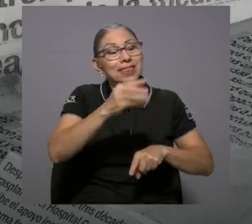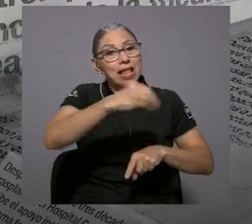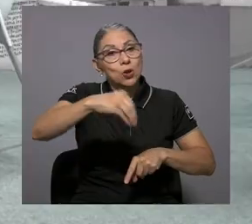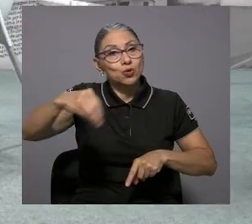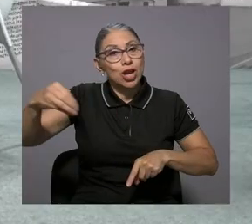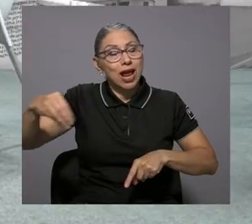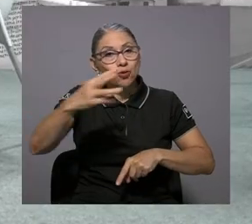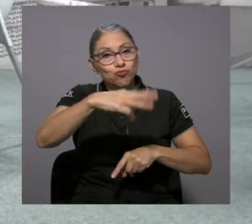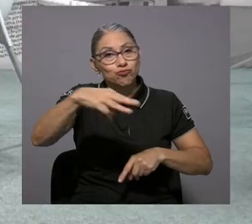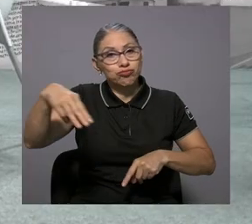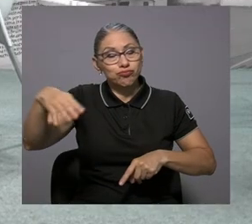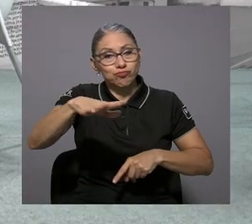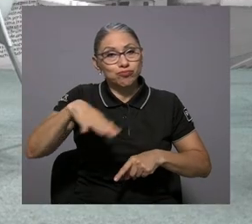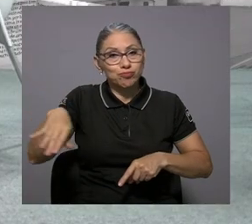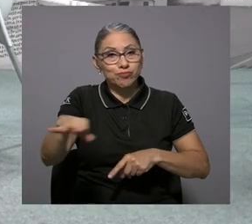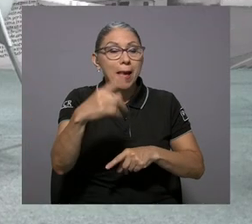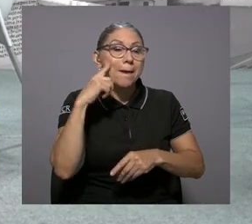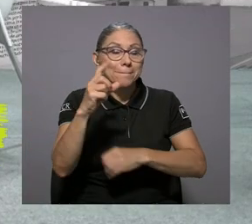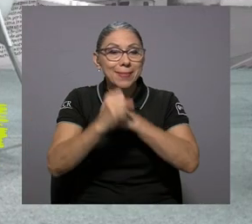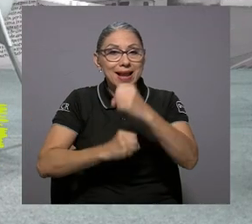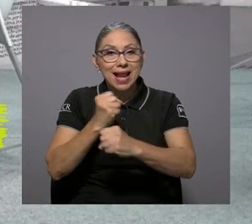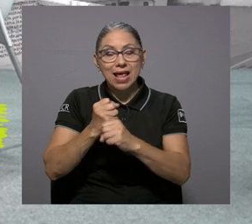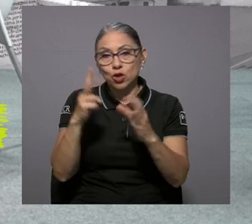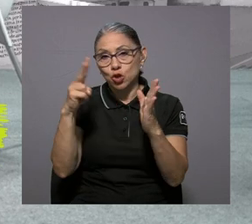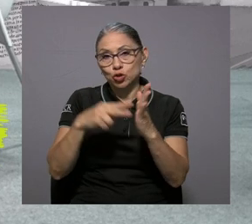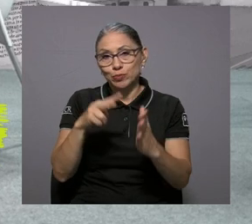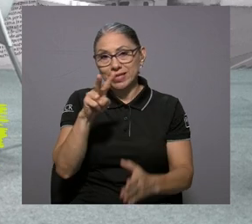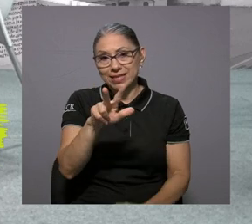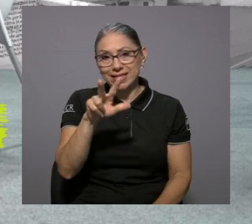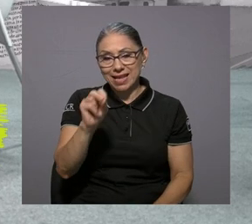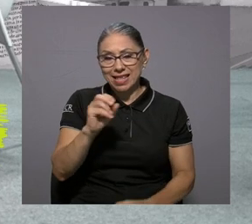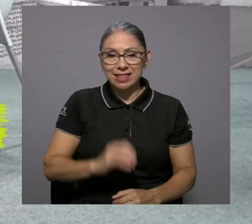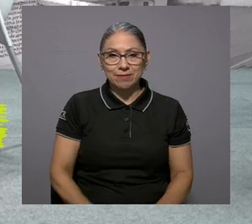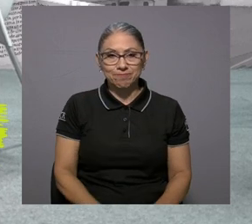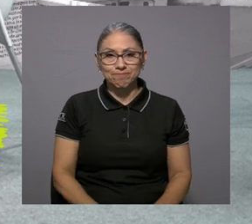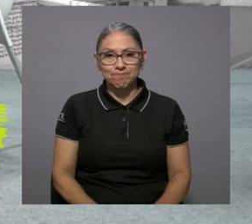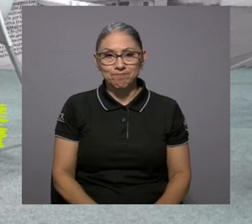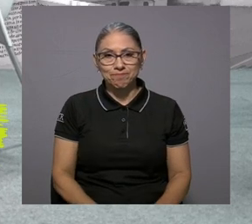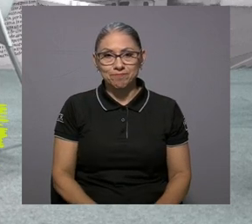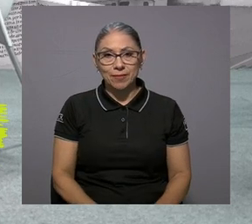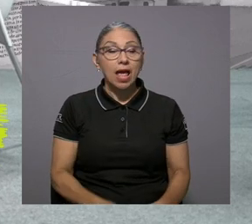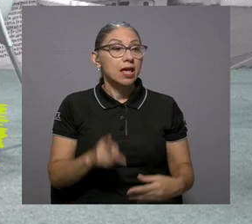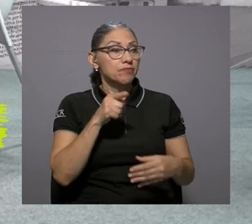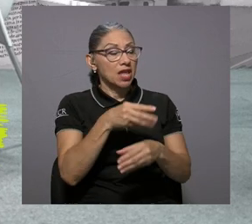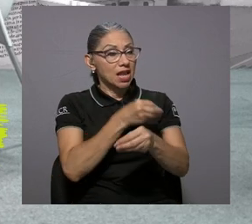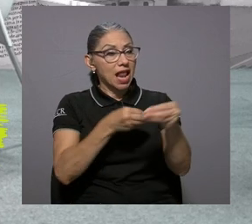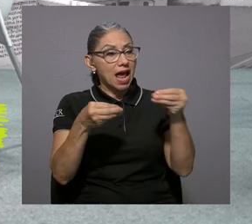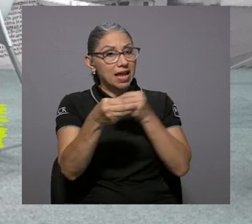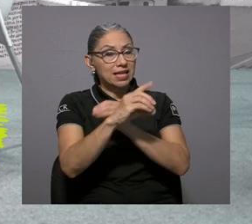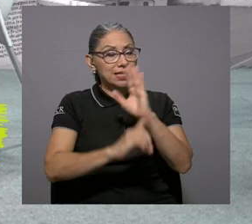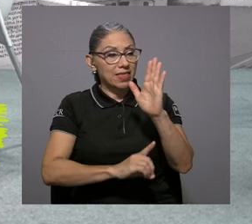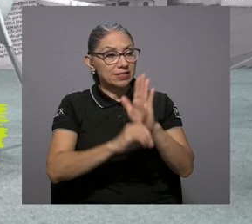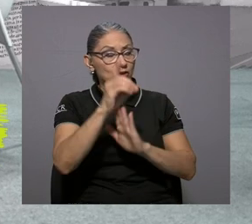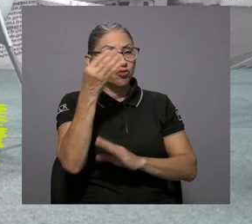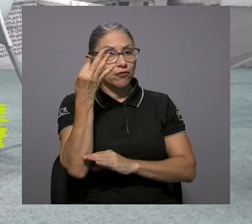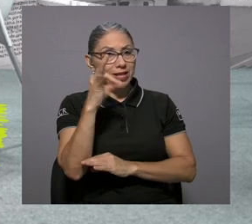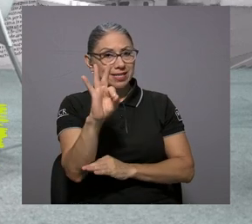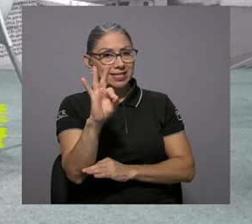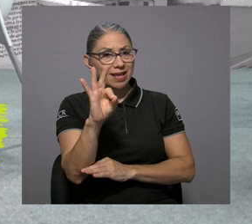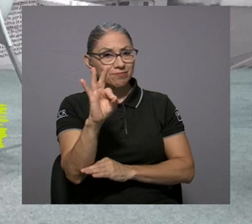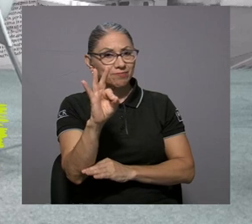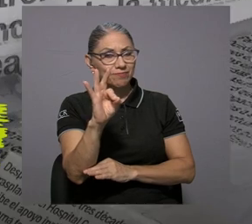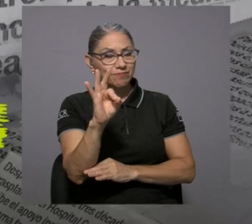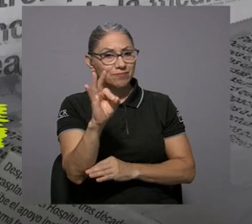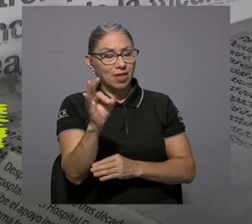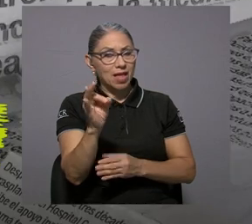océano, para el 2030. Y de parte de la Agencia de Desarrollo Francesa en